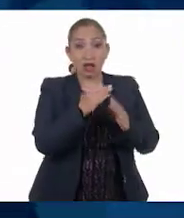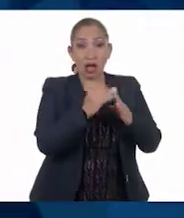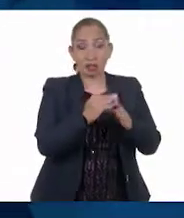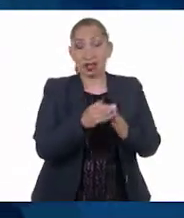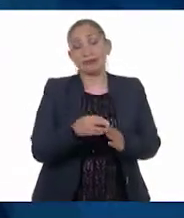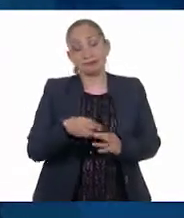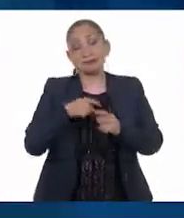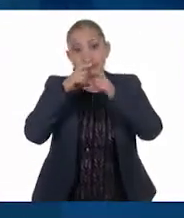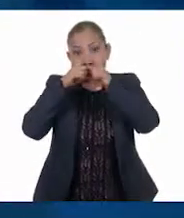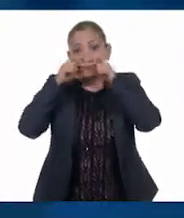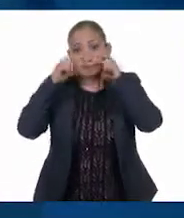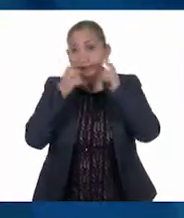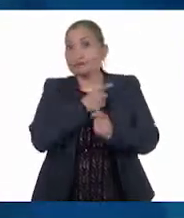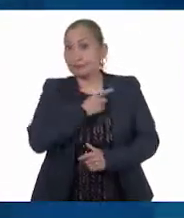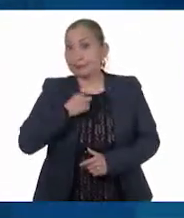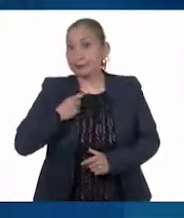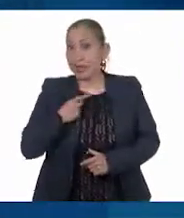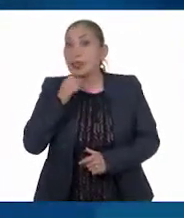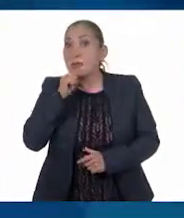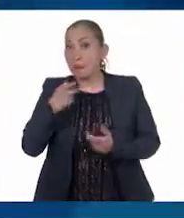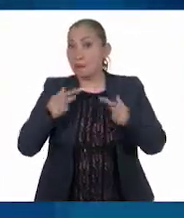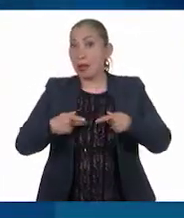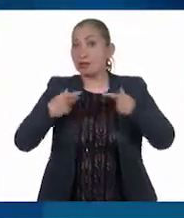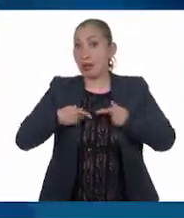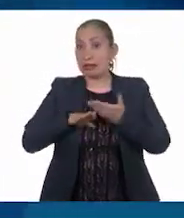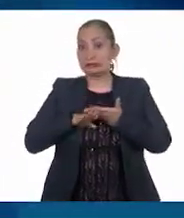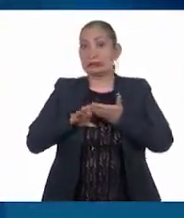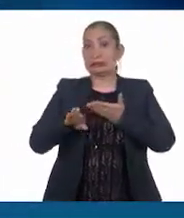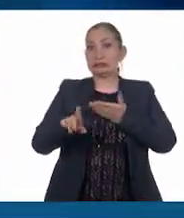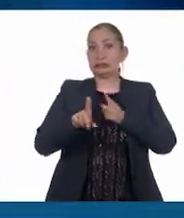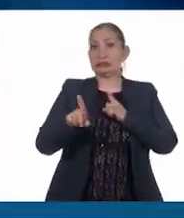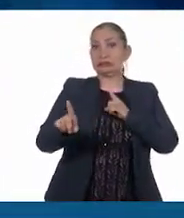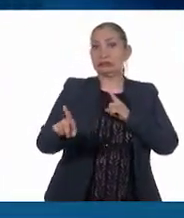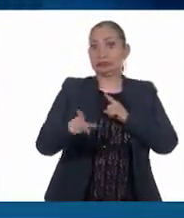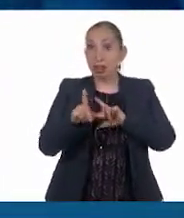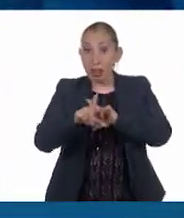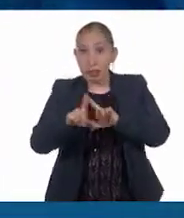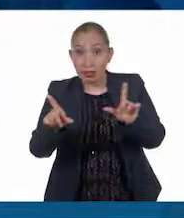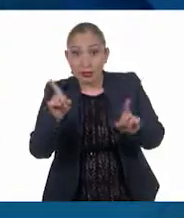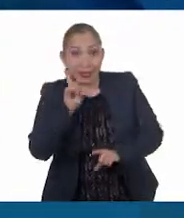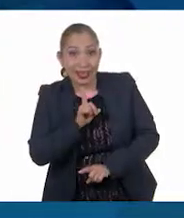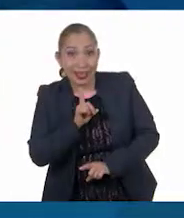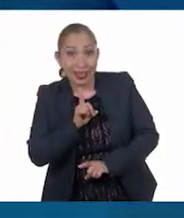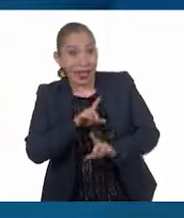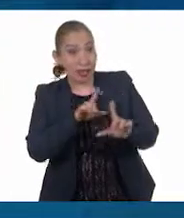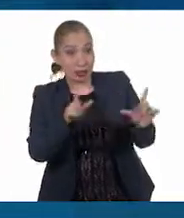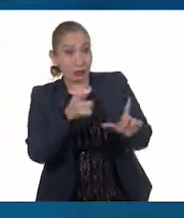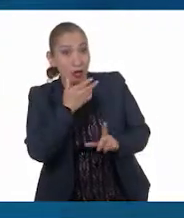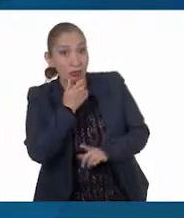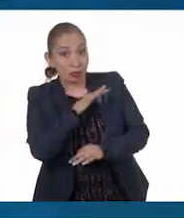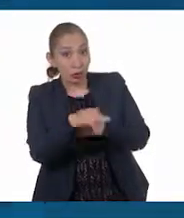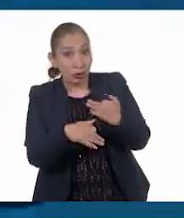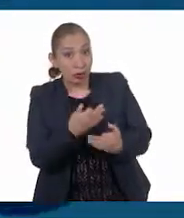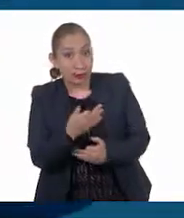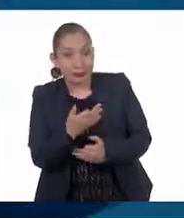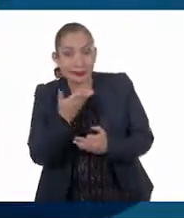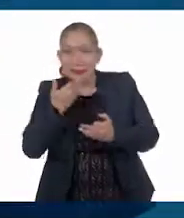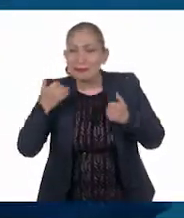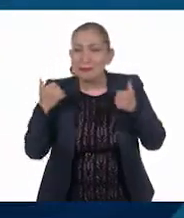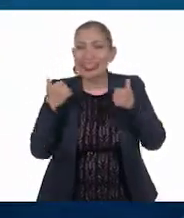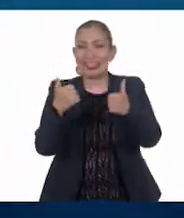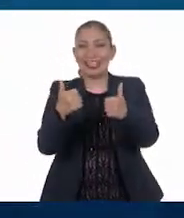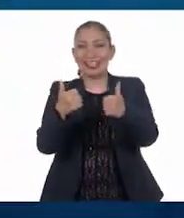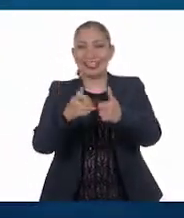usa cubrebocas y guarda la sana distancia. ¿Listas? ¿Listos?